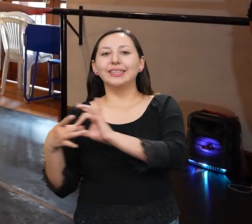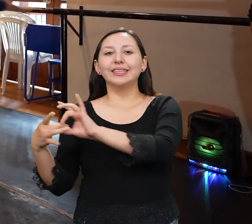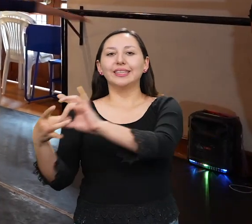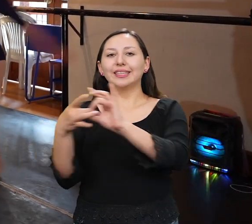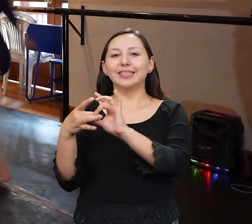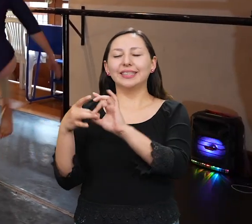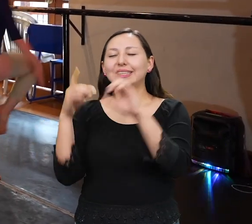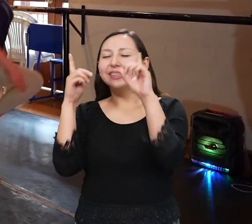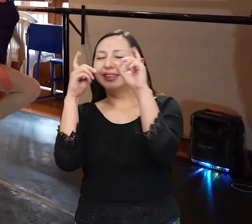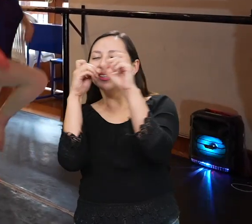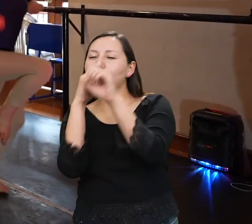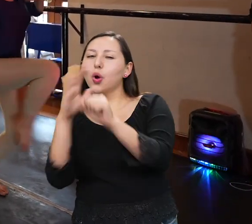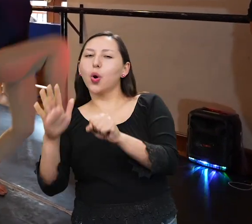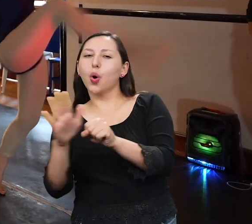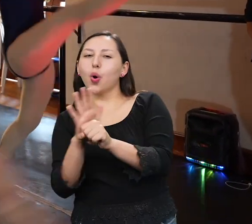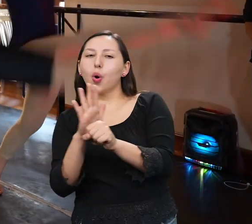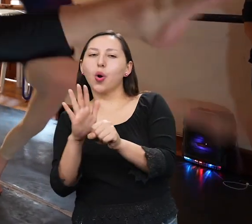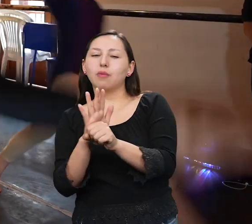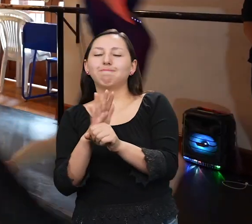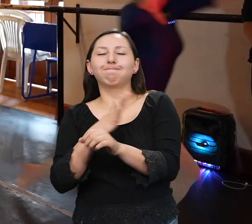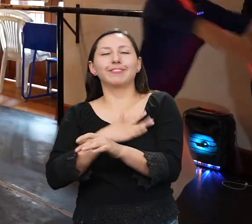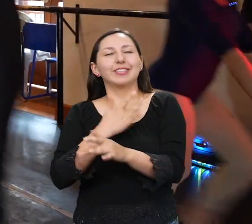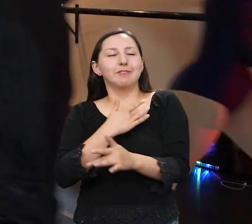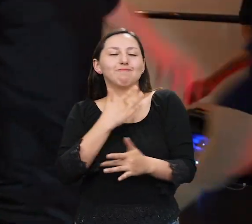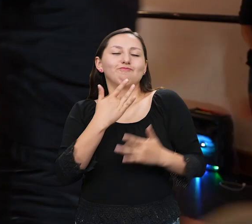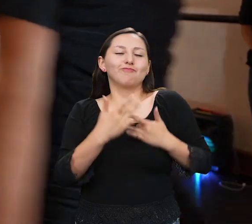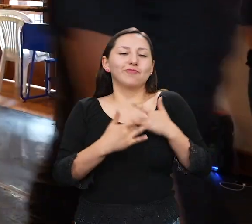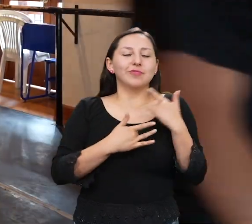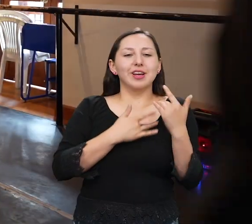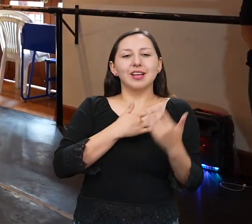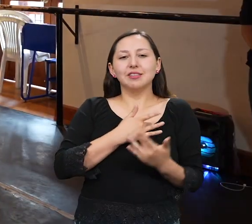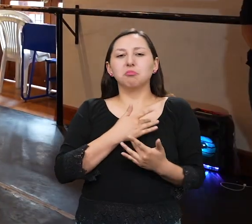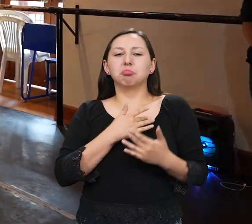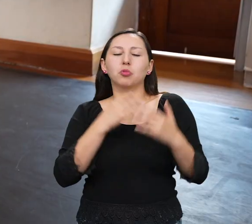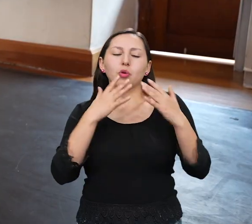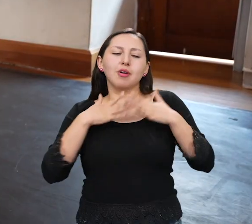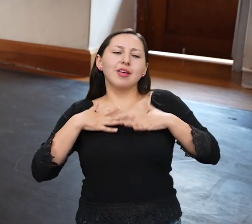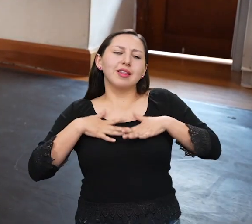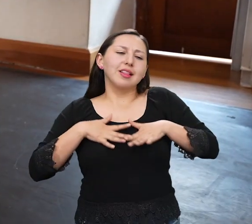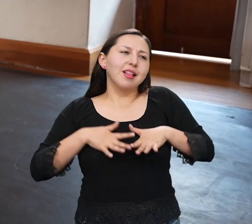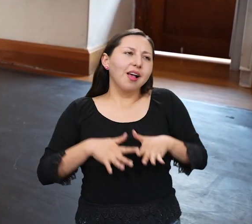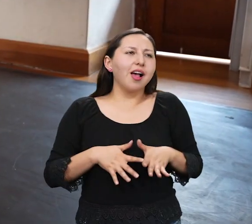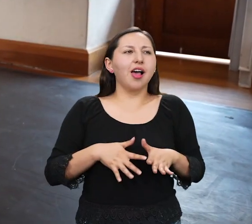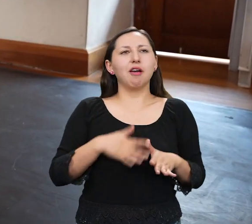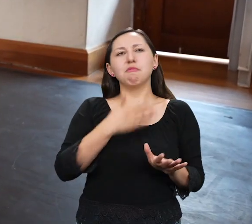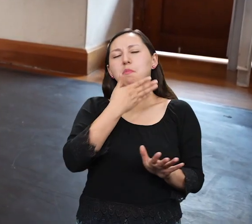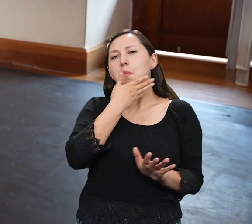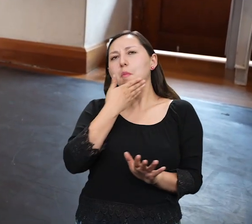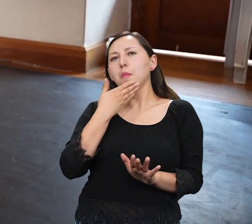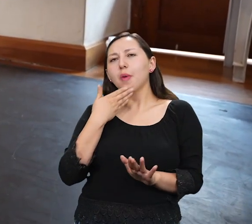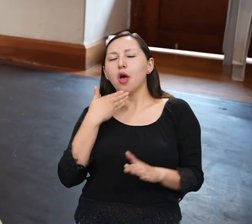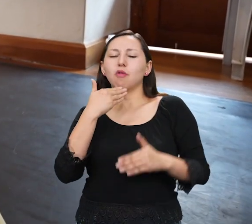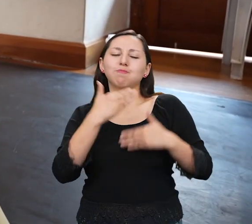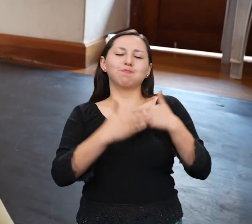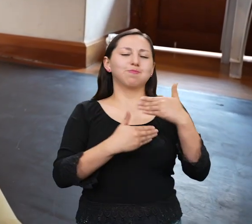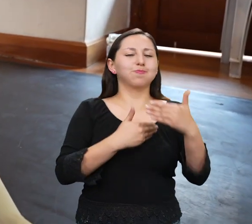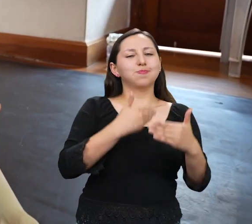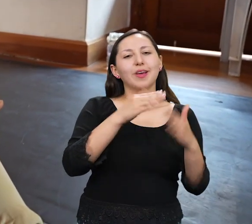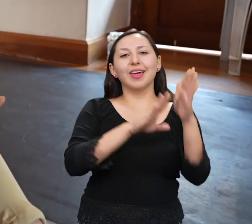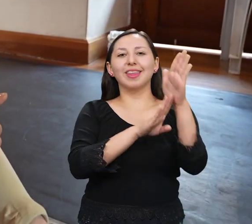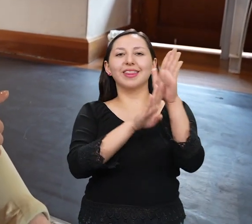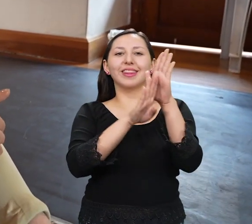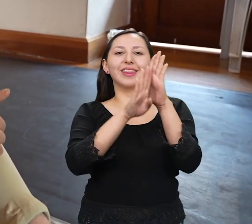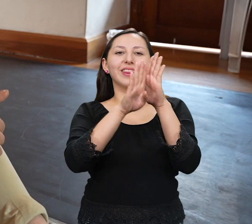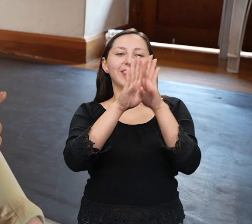que aprovecho ese tiempo para poder relajarme, calentar, mejorar en todos esos aspectos. Y